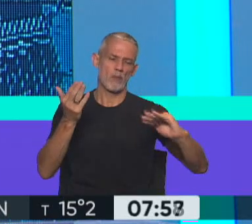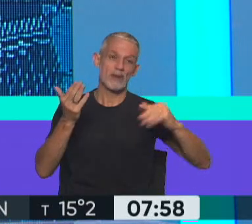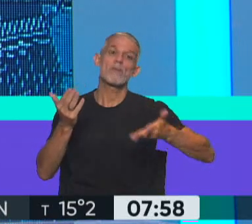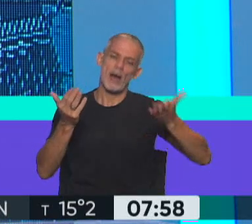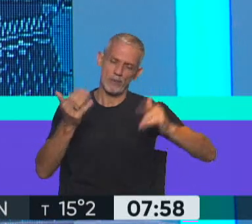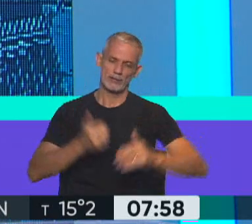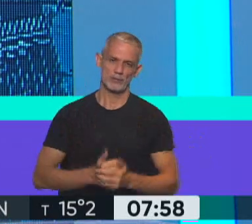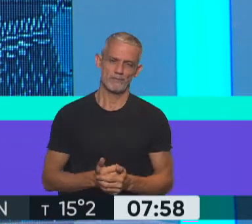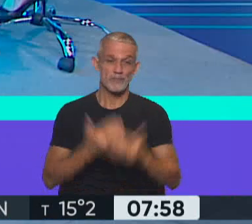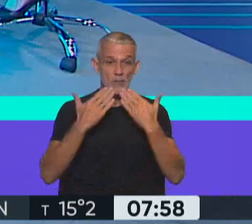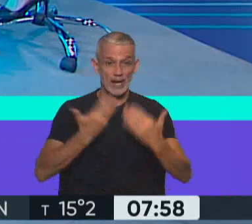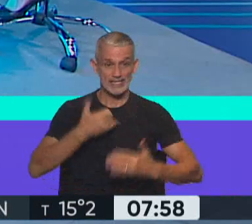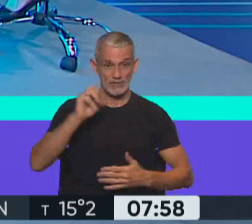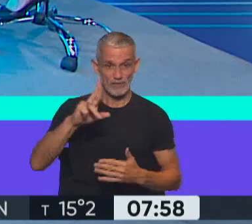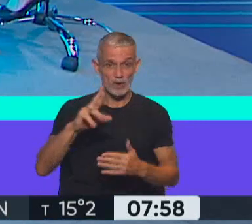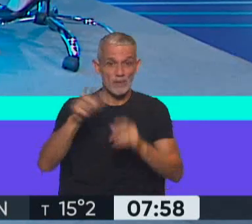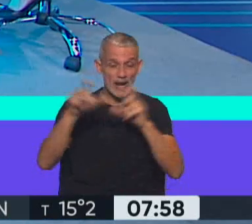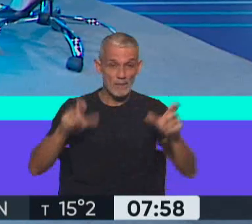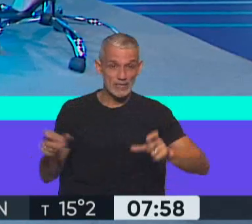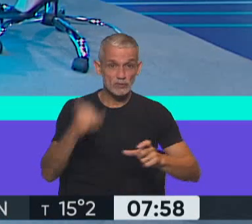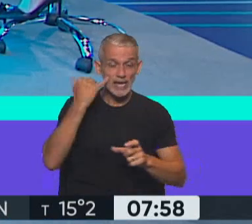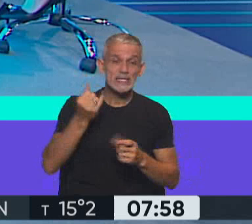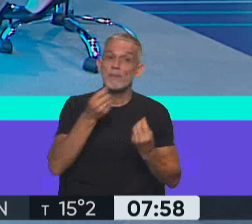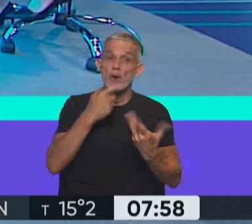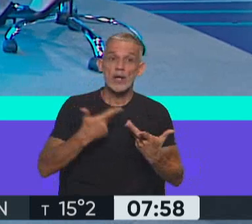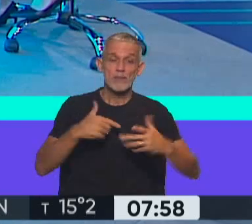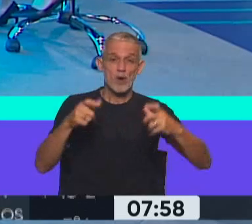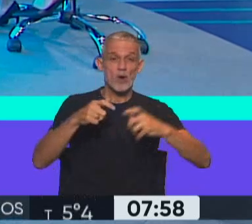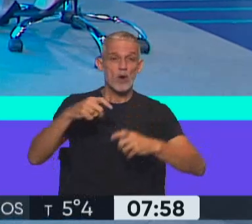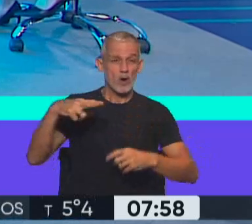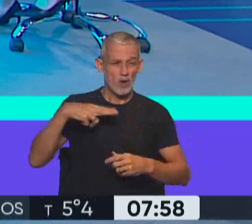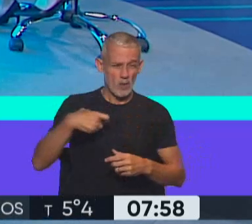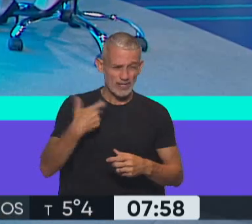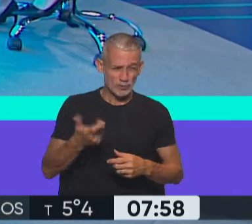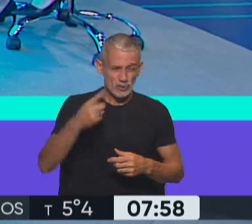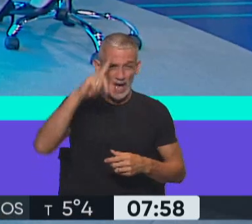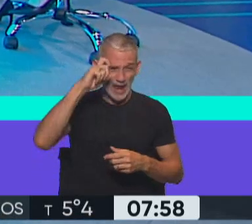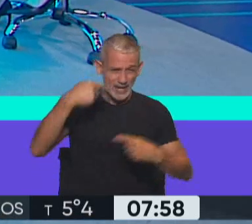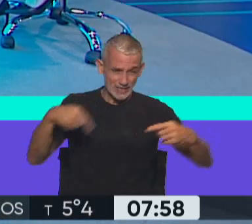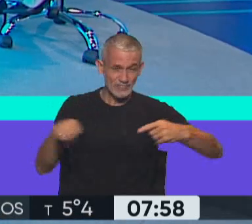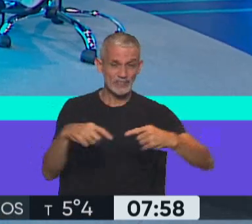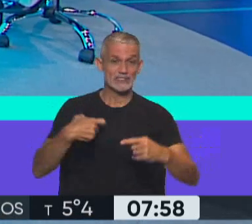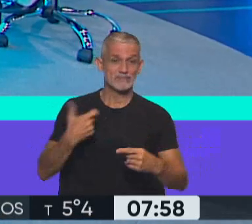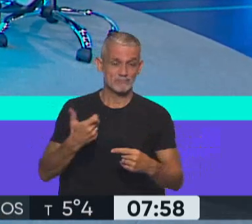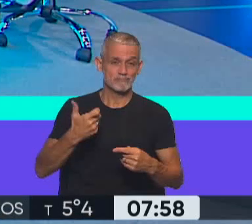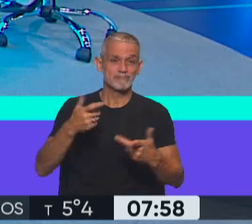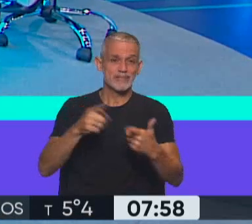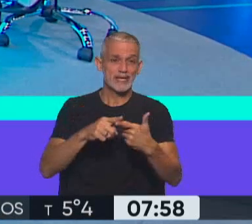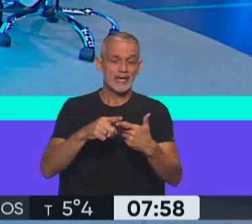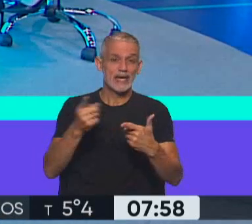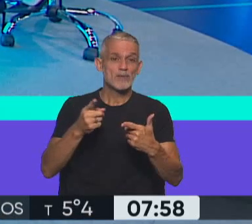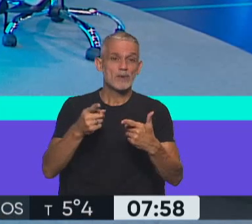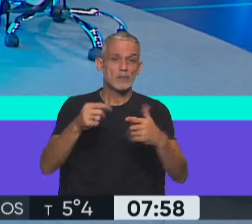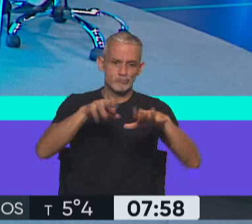seguramente de la inflación. Gracias, Flor. Y para quienes recibieron en casa, por ejemplo, las prepagas ya anuncian a través de cartas y a través de distintos sistemas